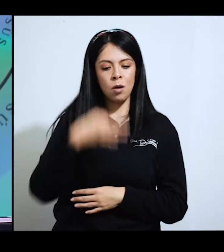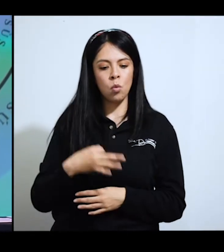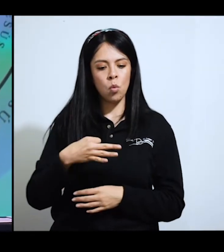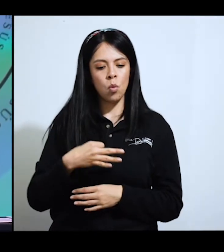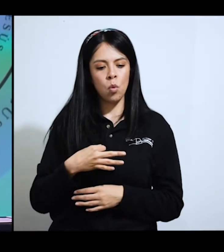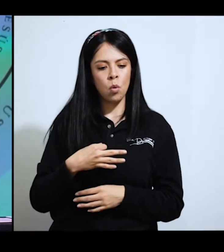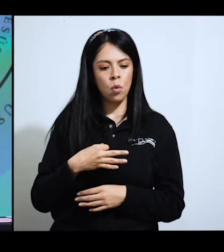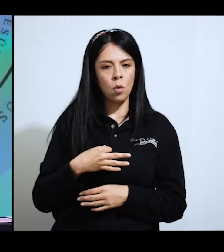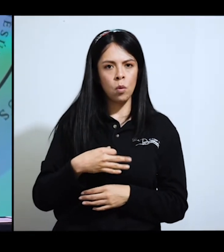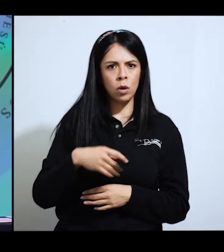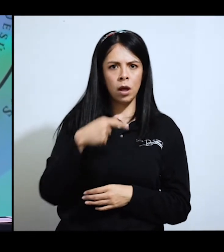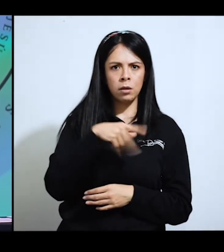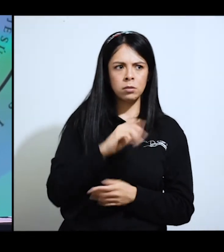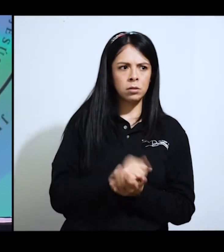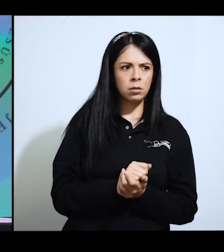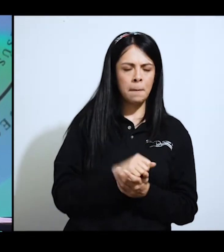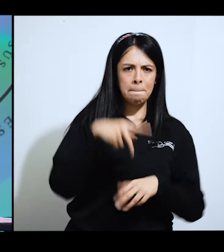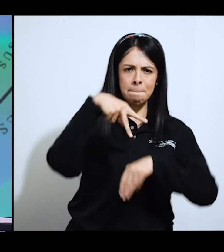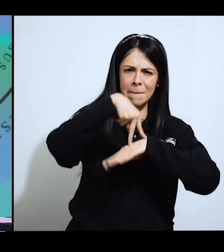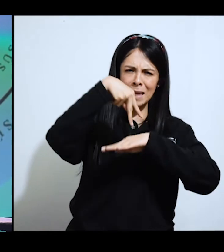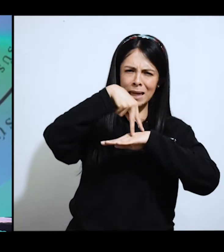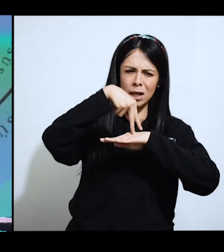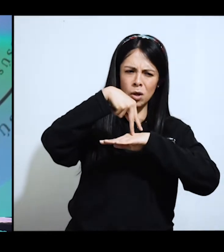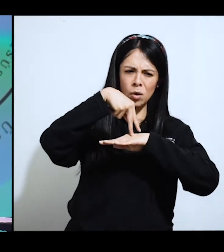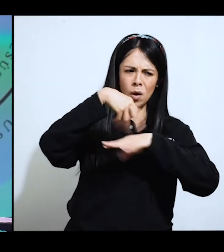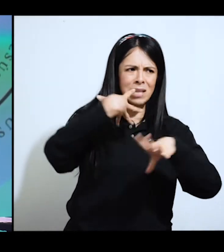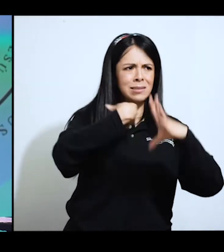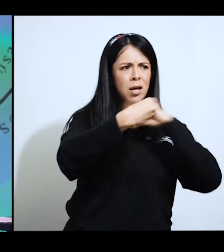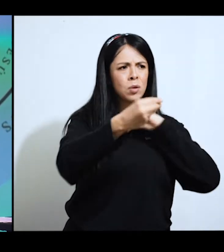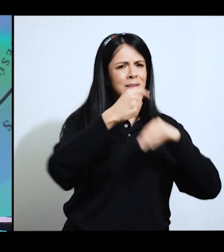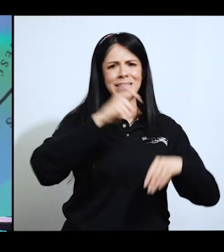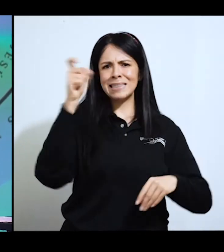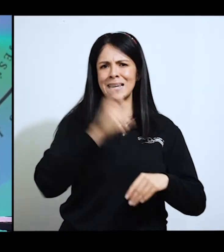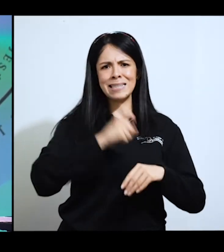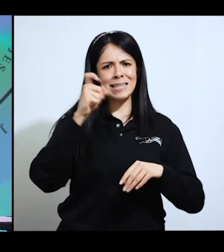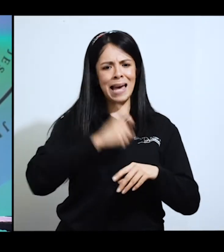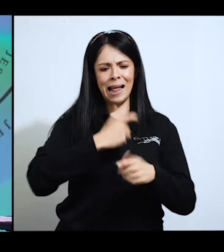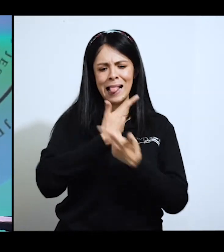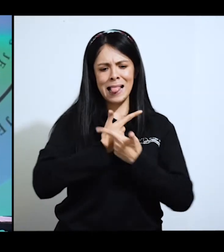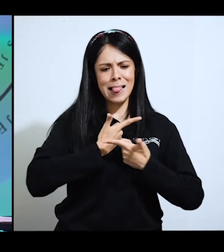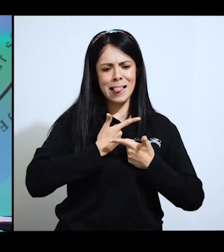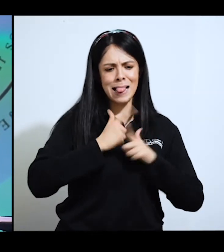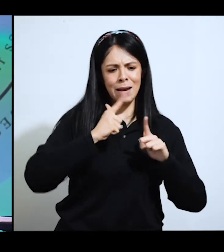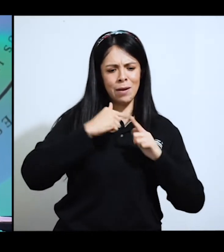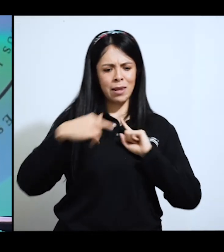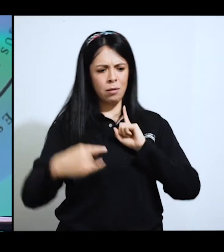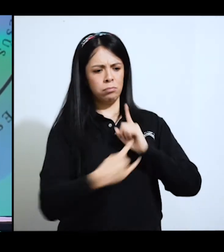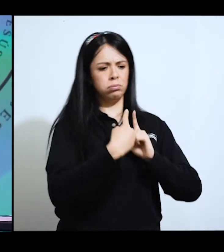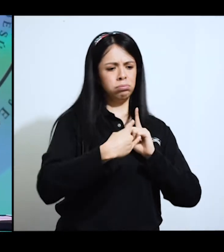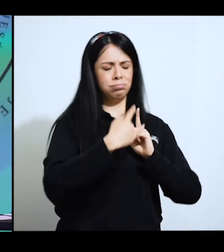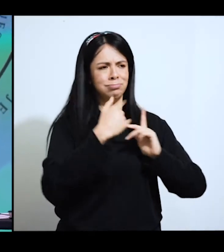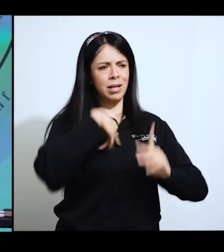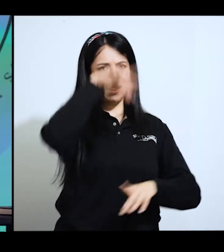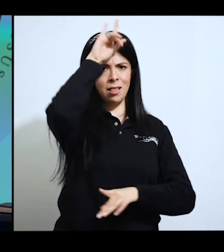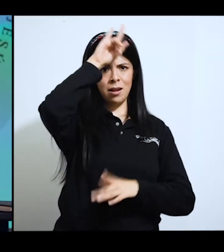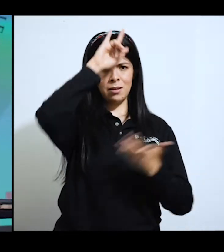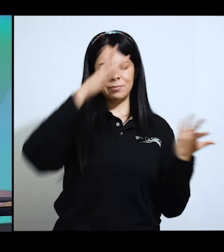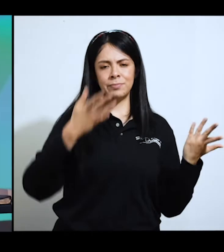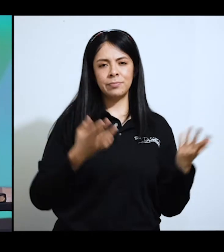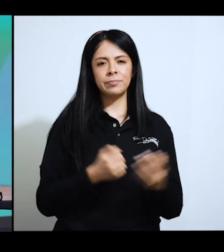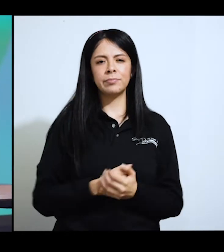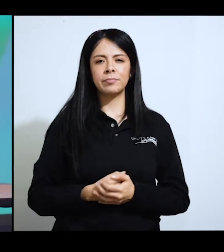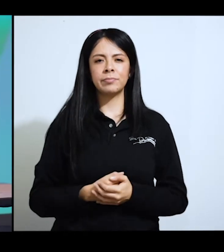un demonio. Y yo estoy seguro que Pedro salió de esa experiencia para autoliberarse de